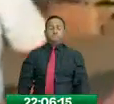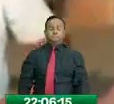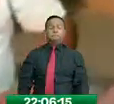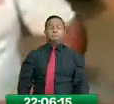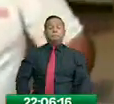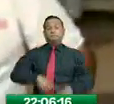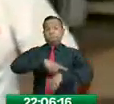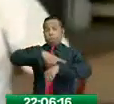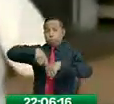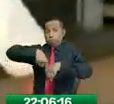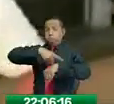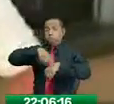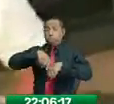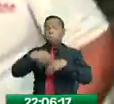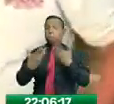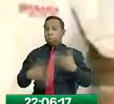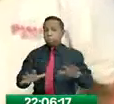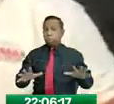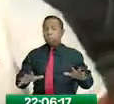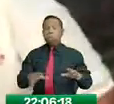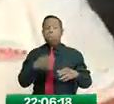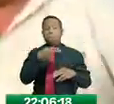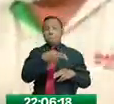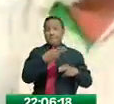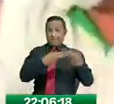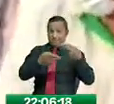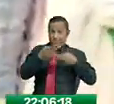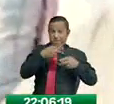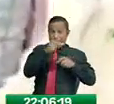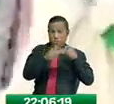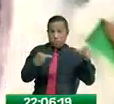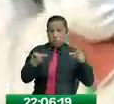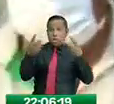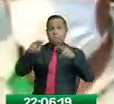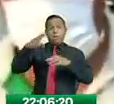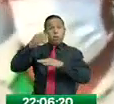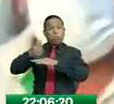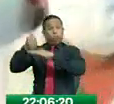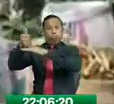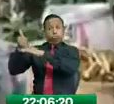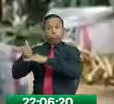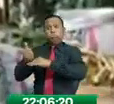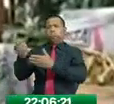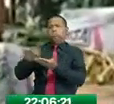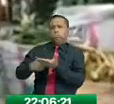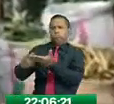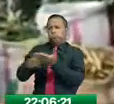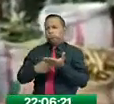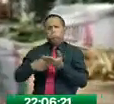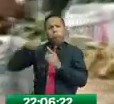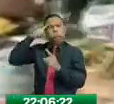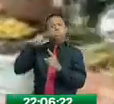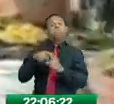horas, comerciantes y autoridades mantendrán una reunión para definir estrategias de seguridad